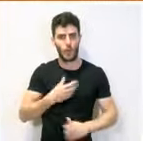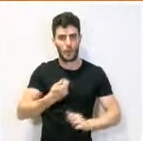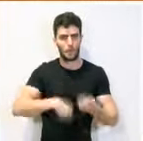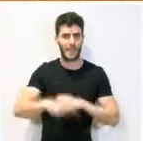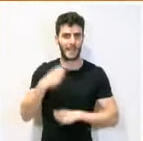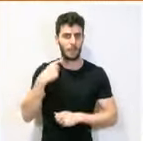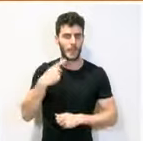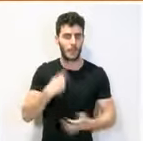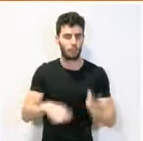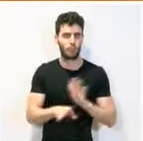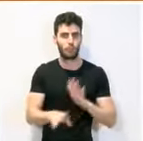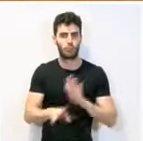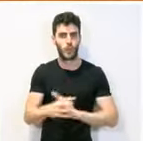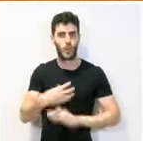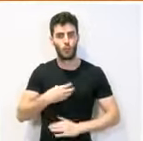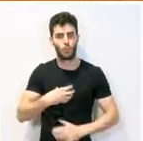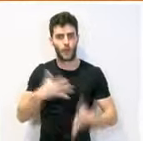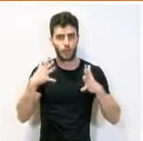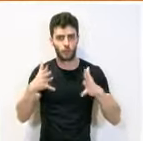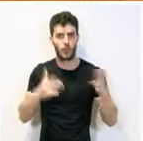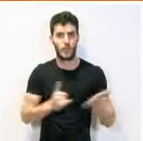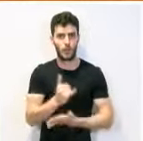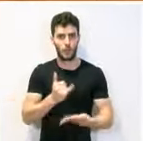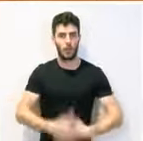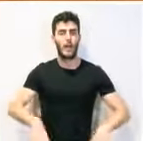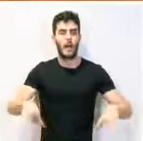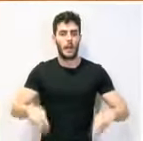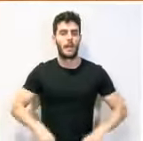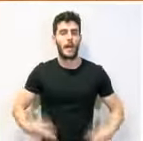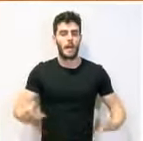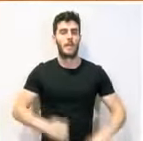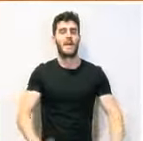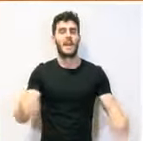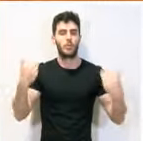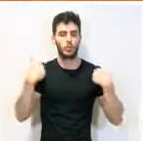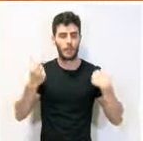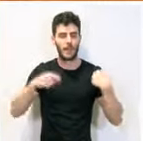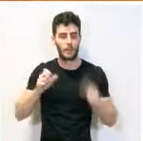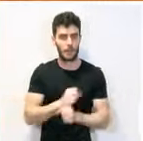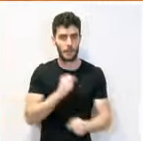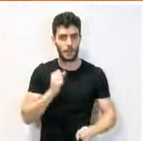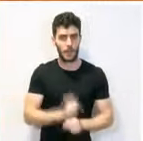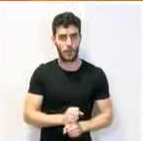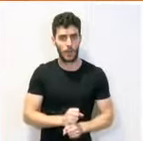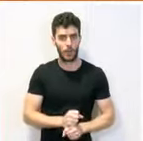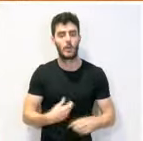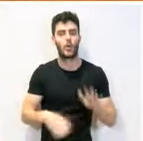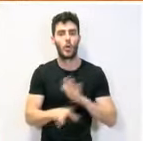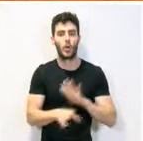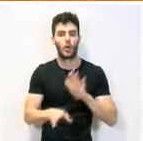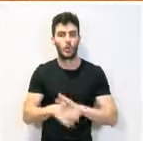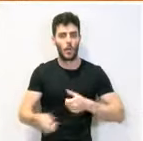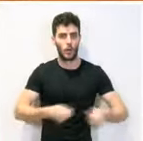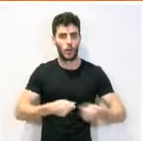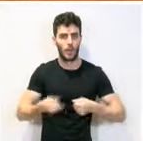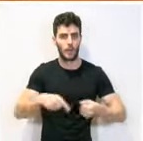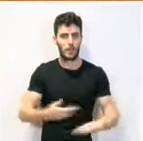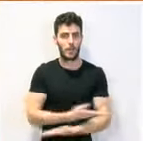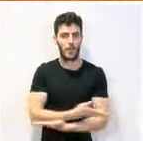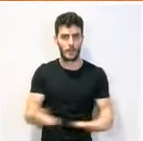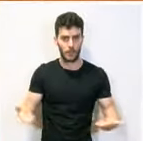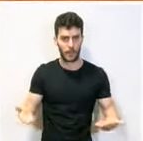a pérdidas. La Consejería de Agricultura tiene que asumir la responsabilidad y la tarea en mantener los controles y